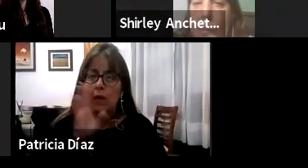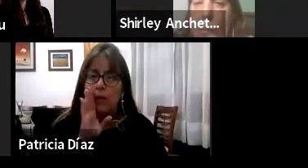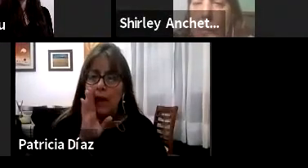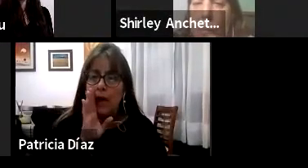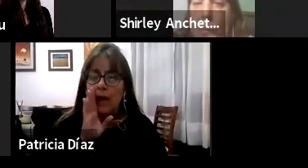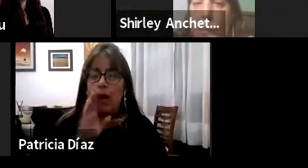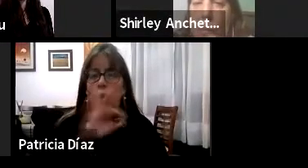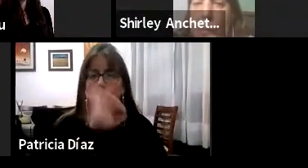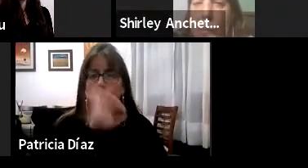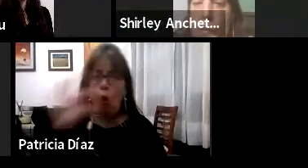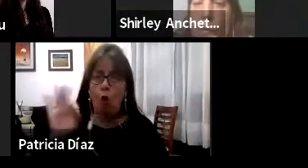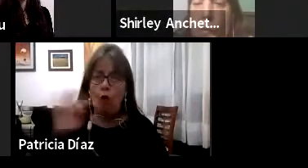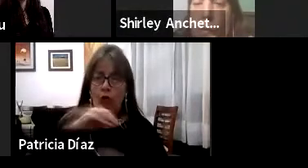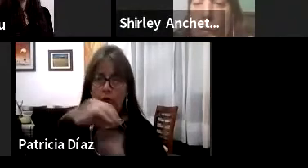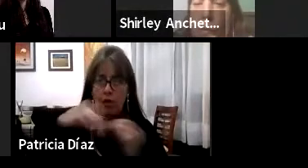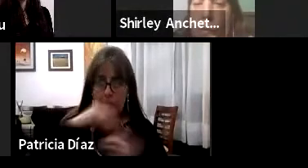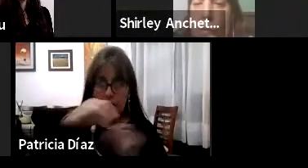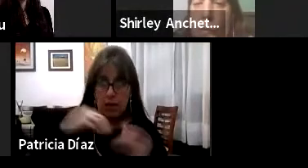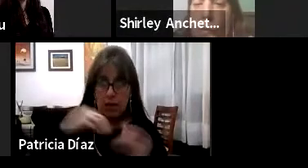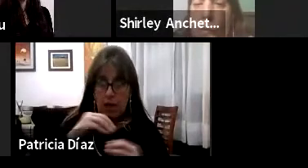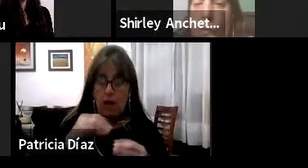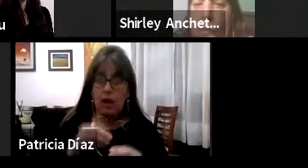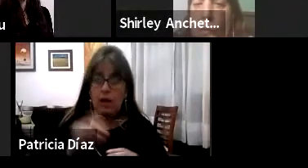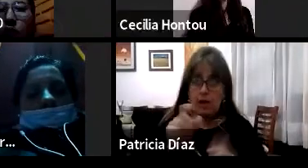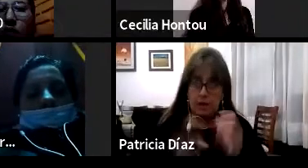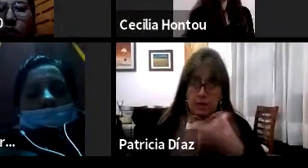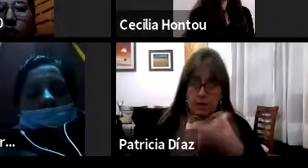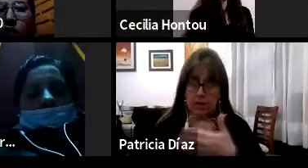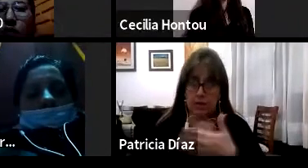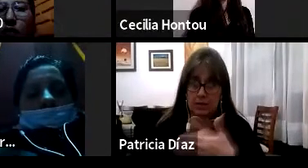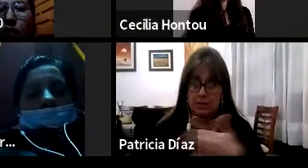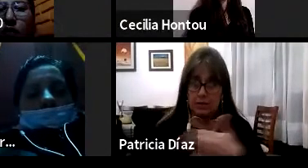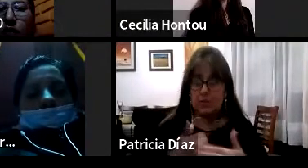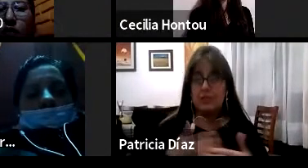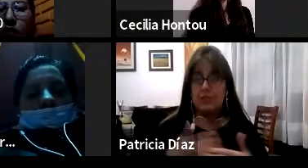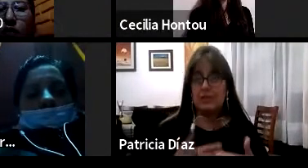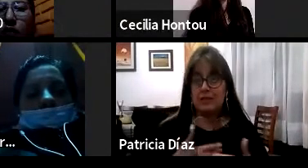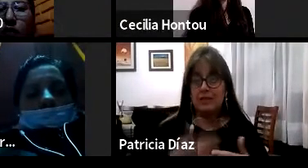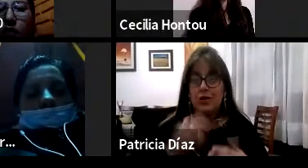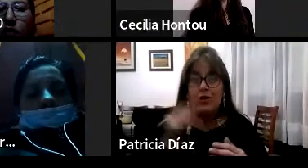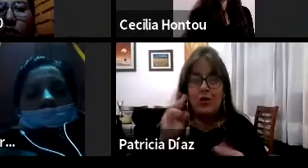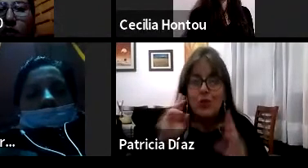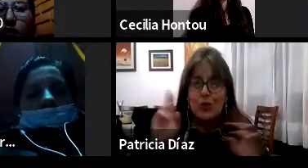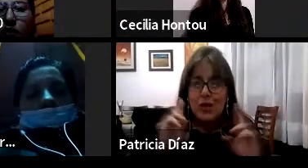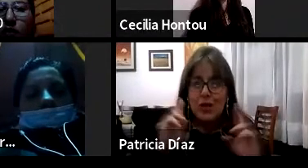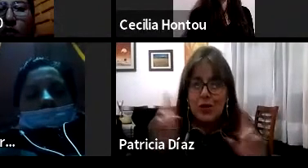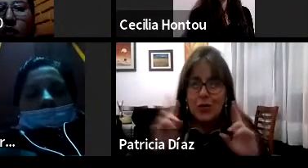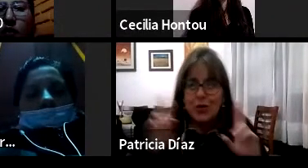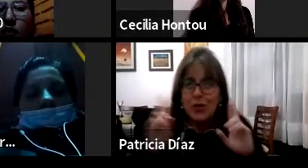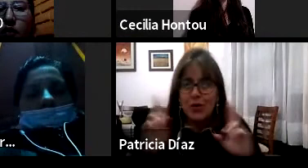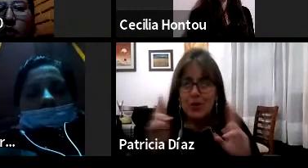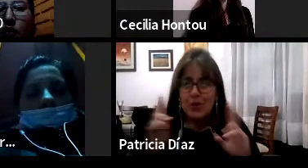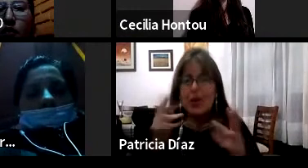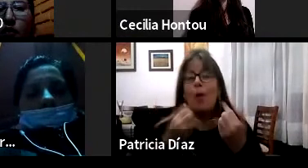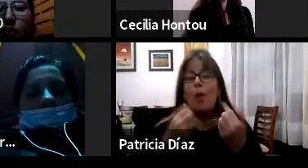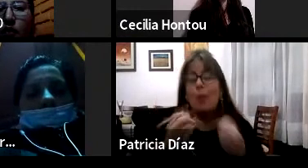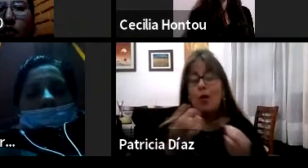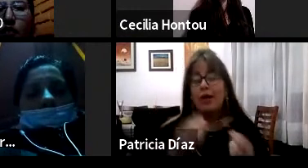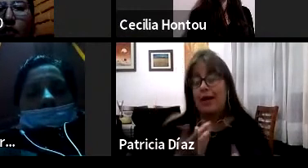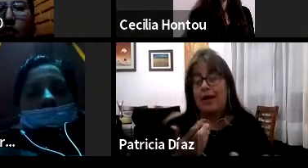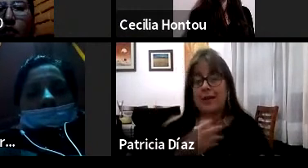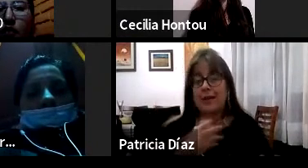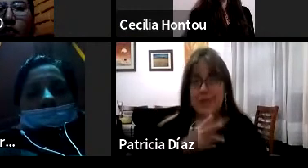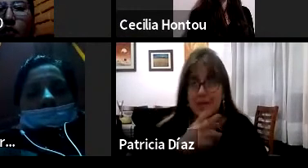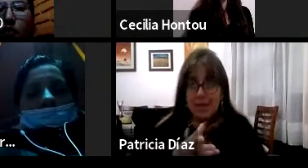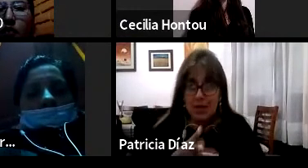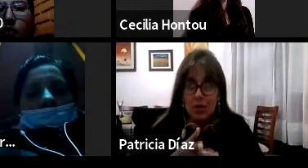persona con autismo, y discúlpeme, pero tengo así todo esto del sonido tratando de distraer a mi hijo, por eso escucha